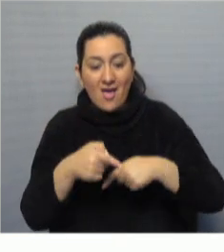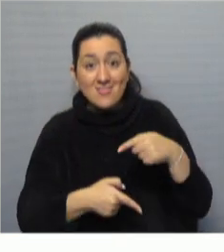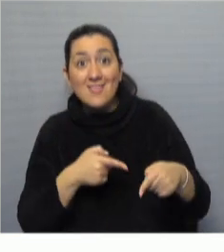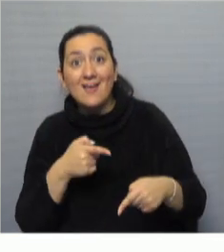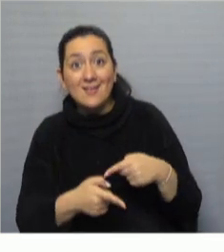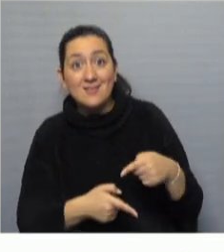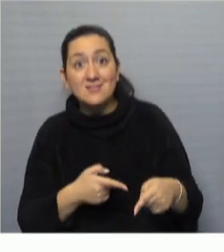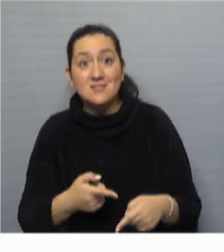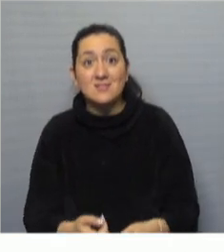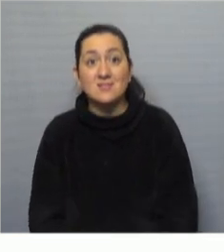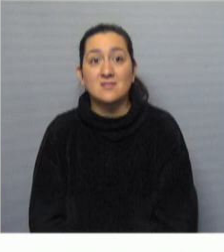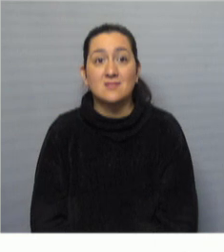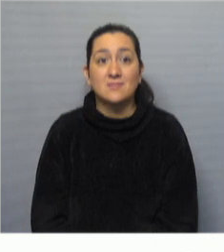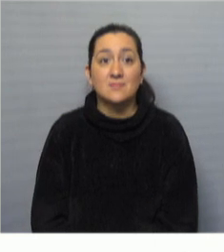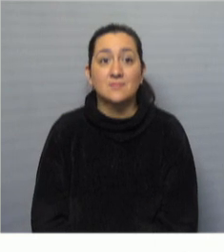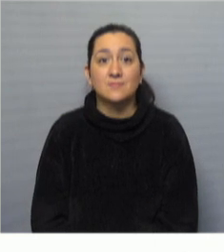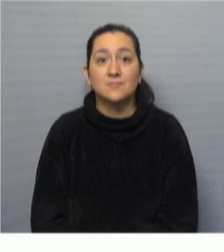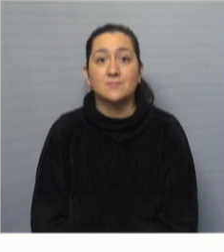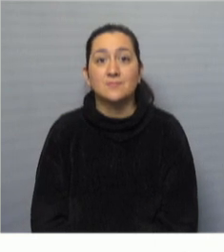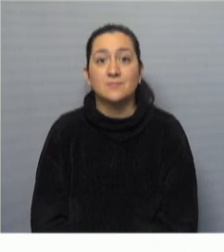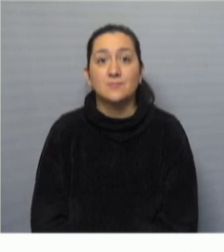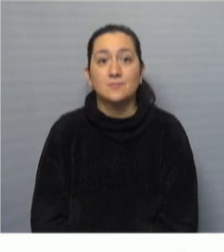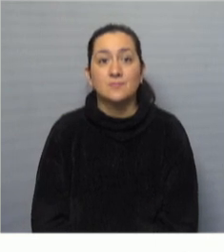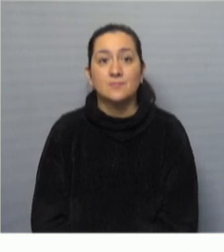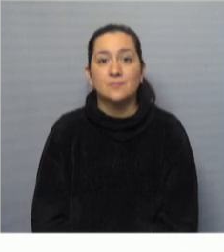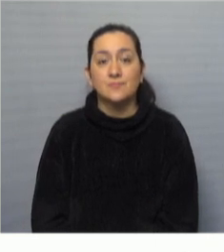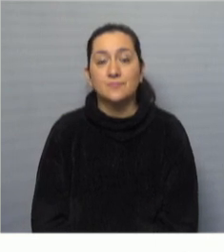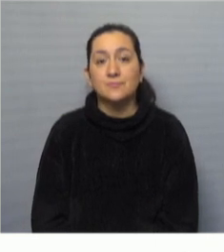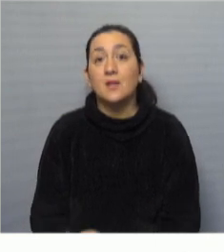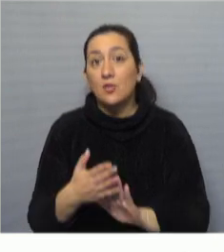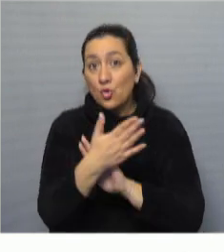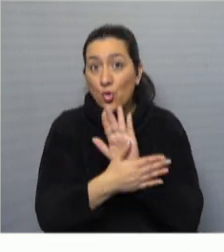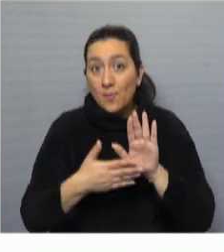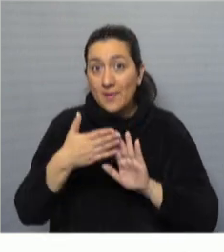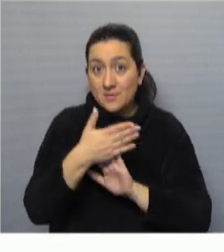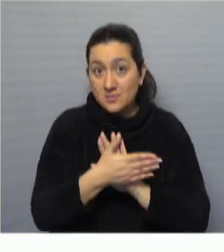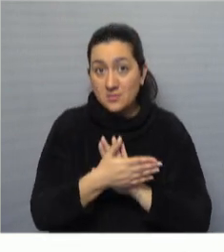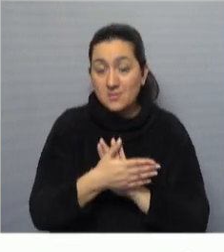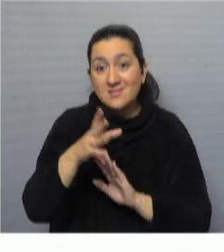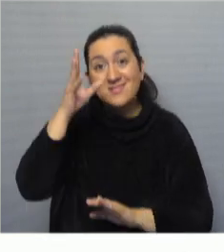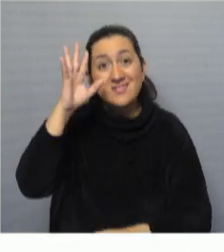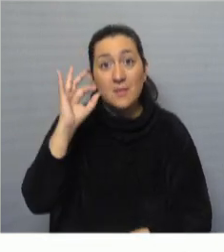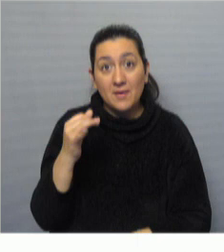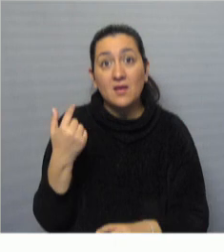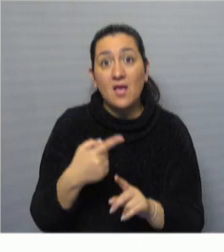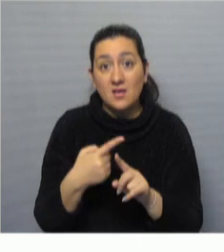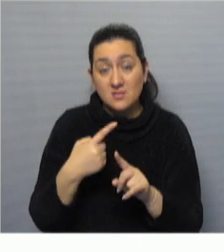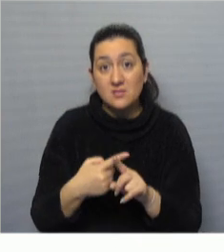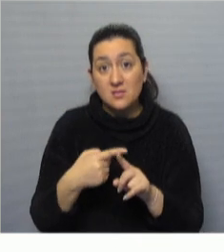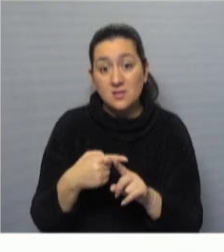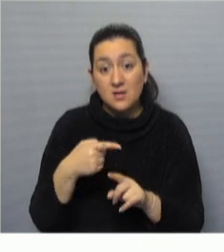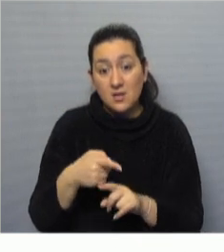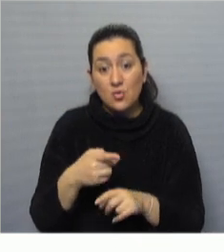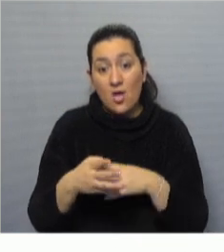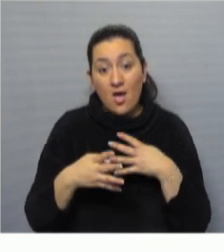tipo de incidentes informáticos a nivel nacional estén al tanto de que existen estos estos ataques